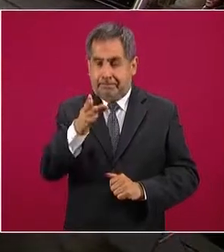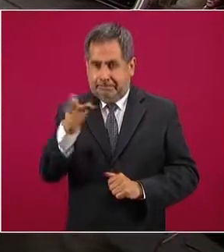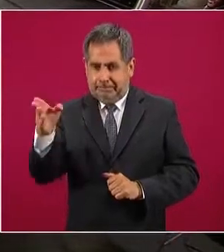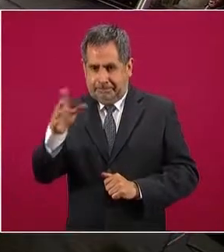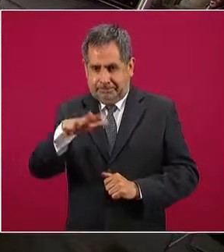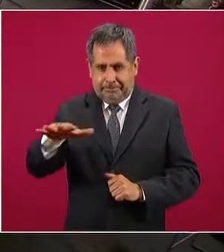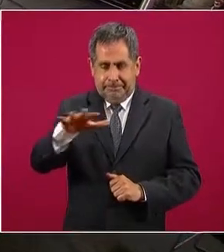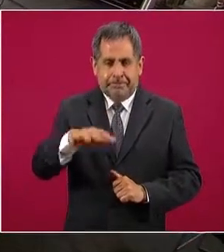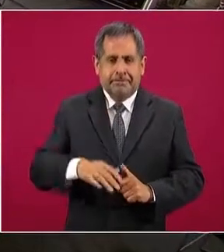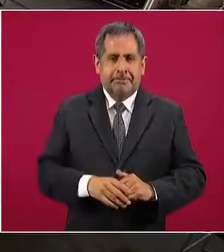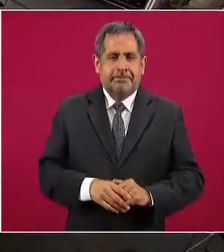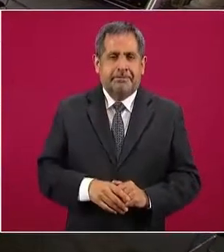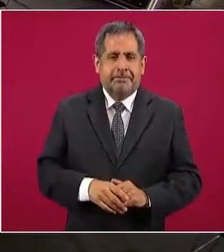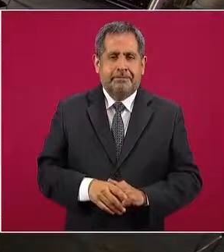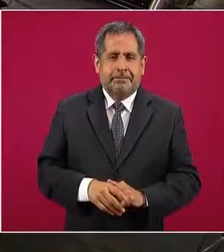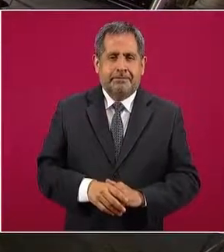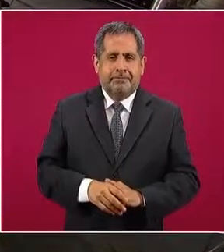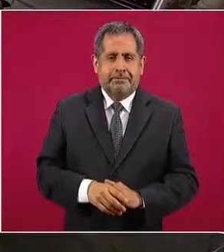Gracias.